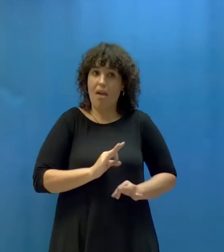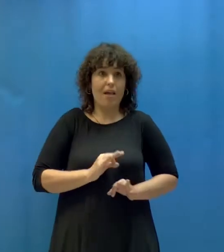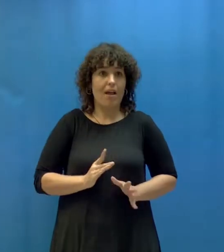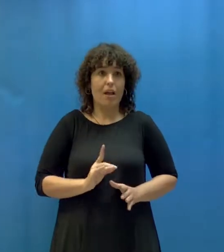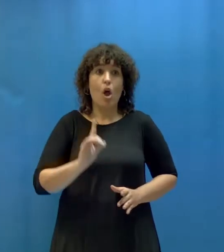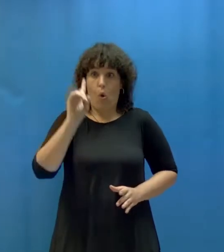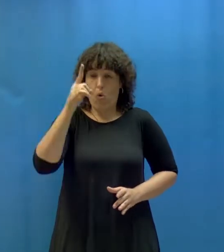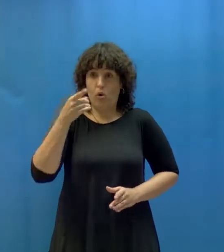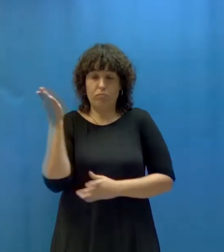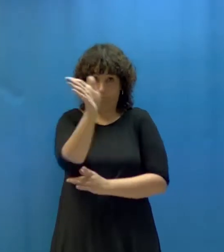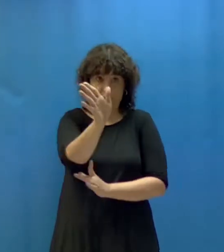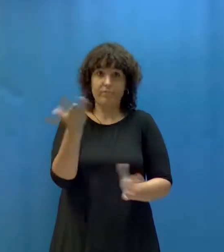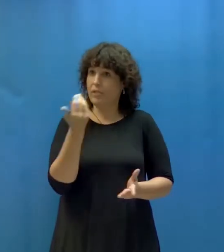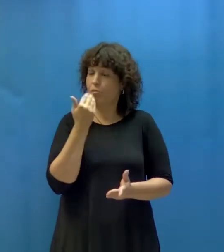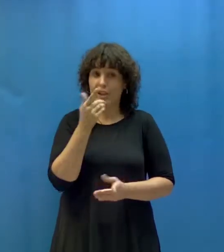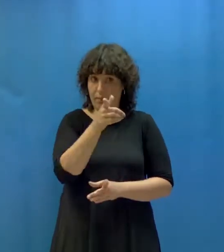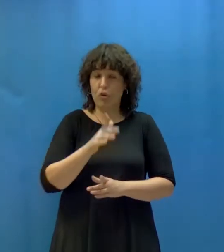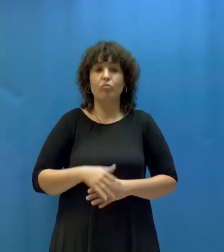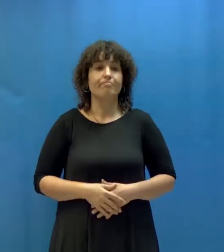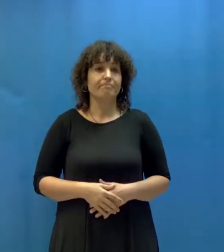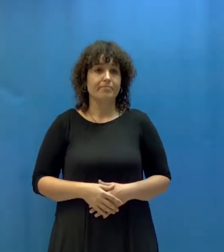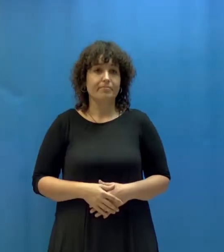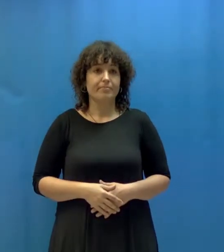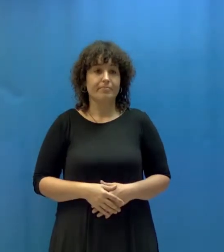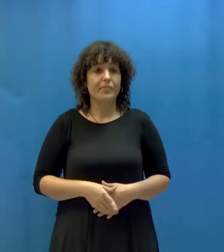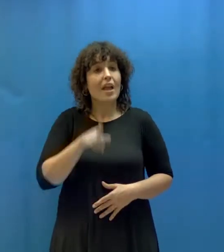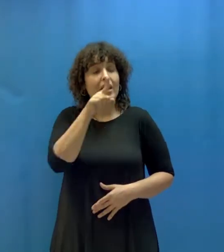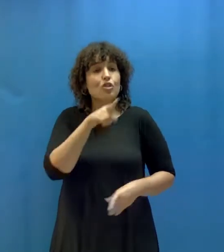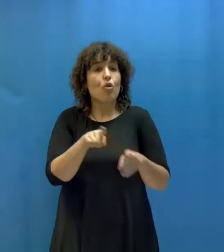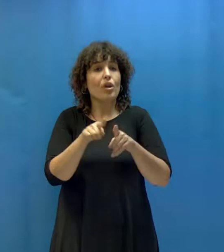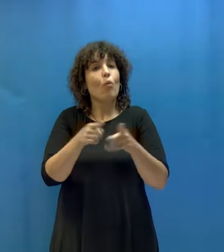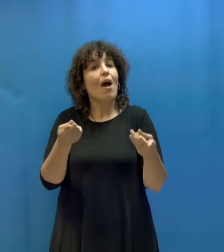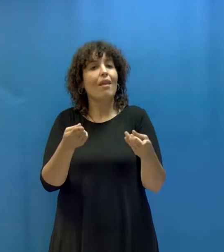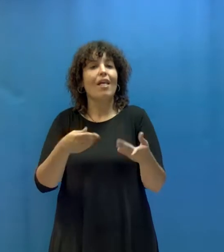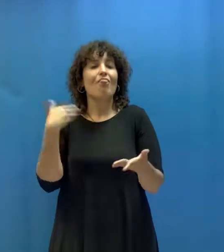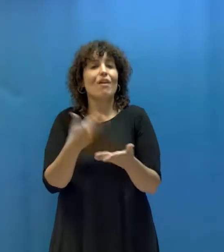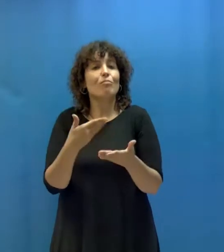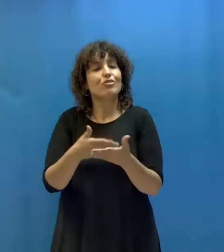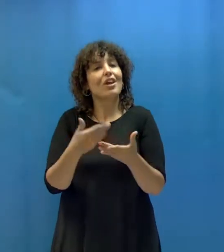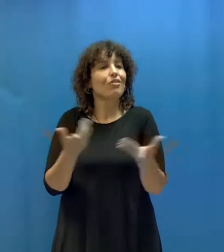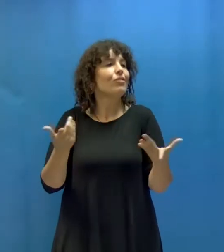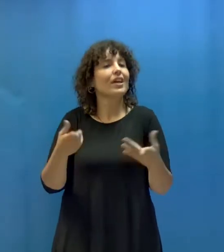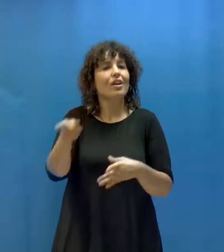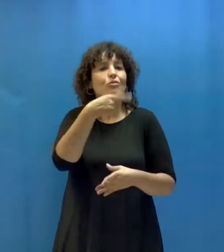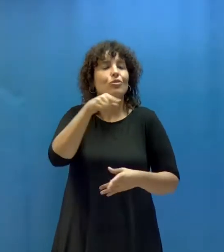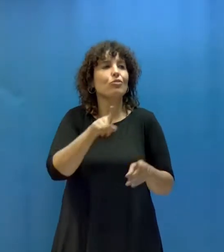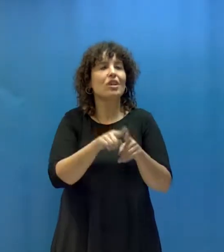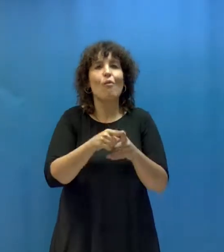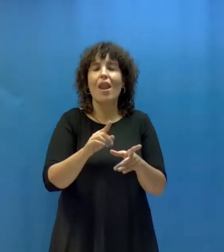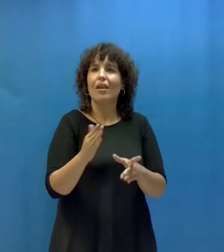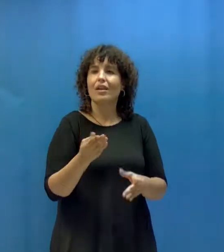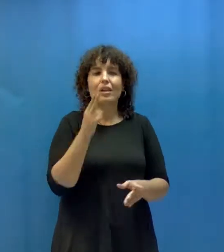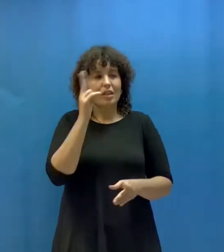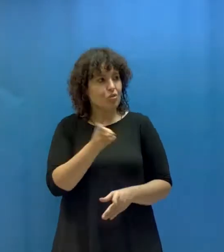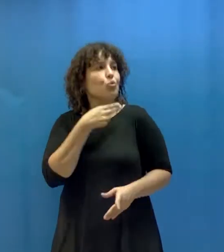ellos, por ejemplo, y eso es una muestra más de su soberbia, de su despotismo y de su falta de transparencia. No